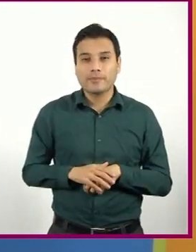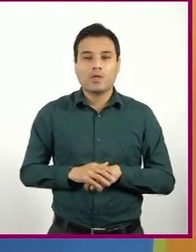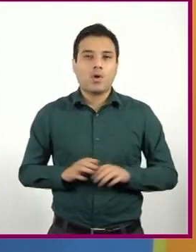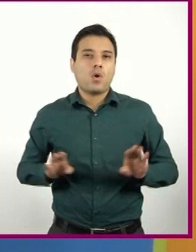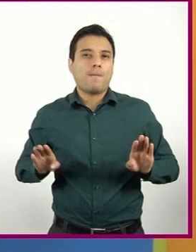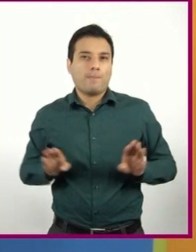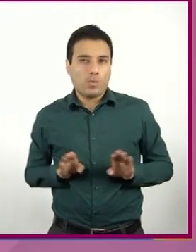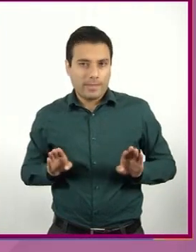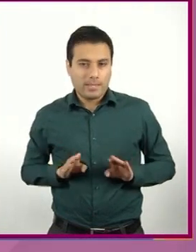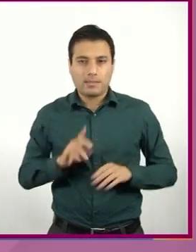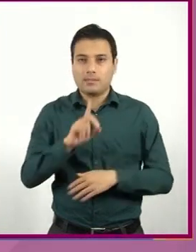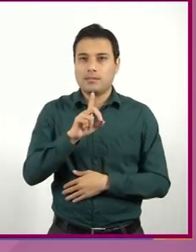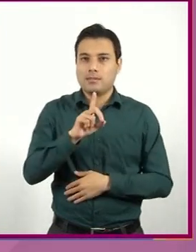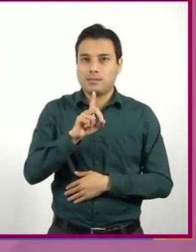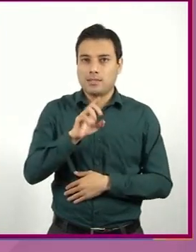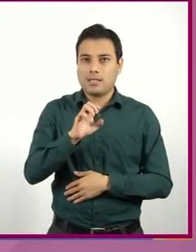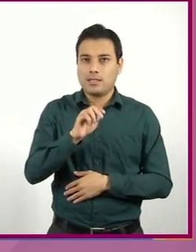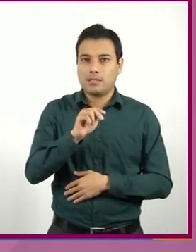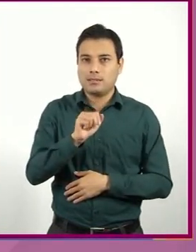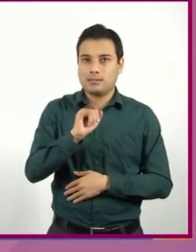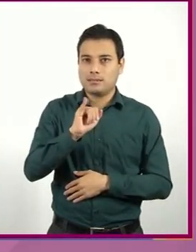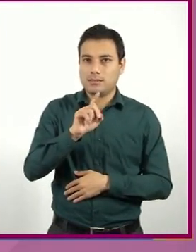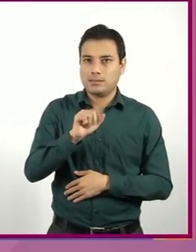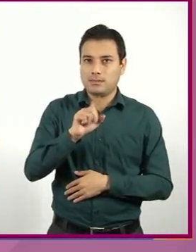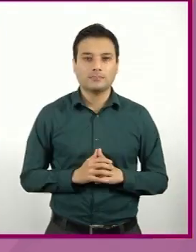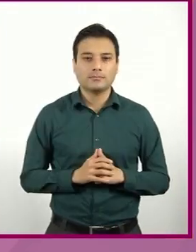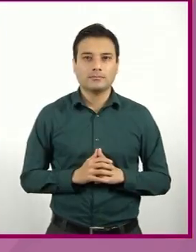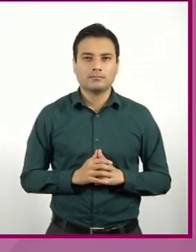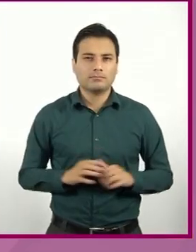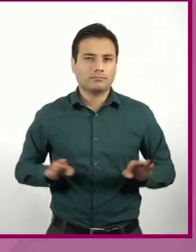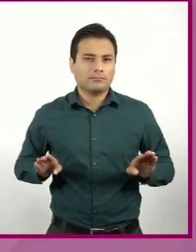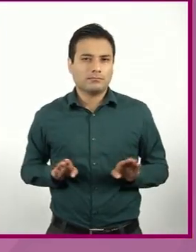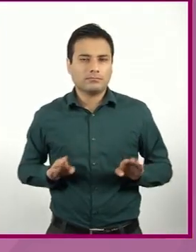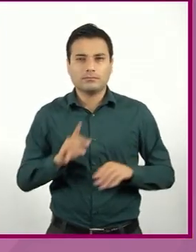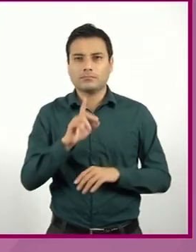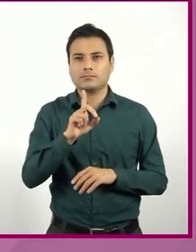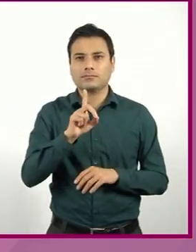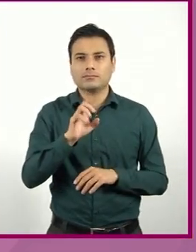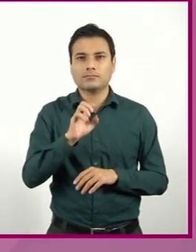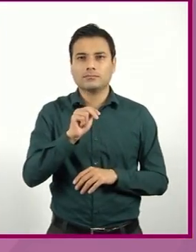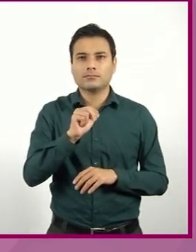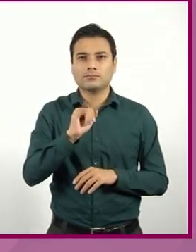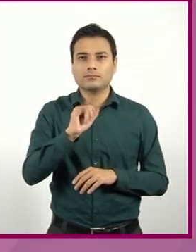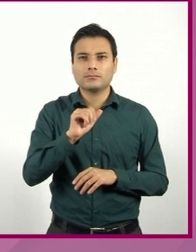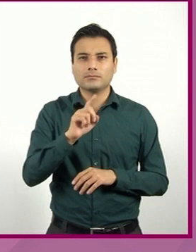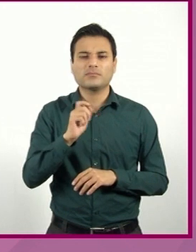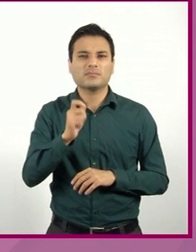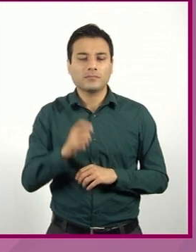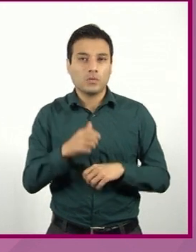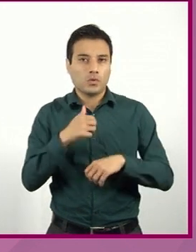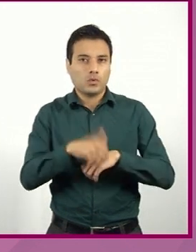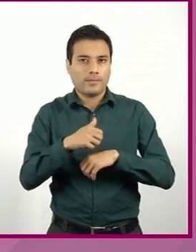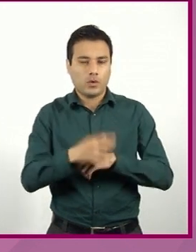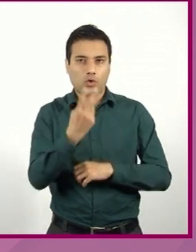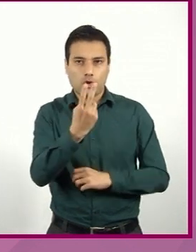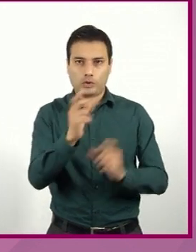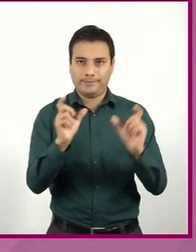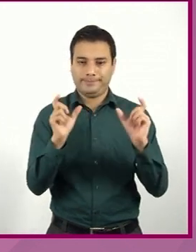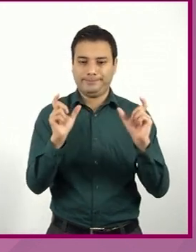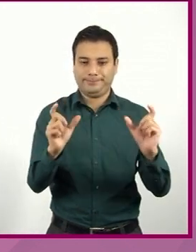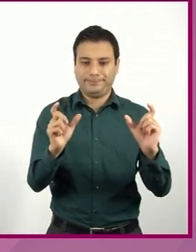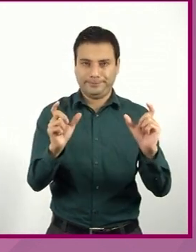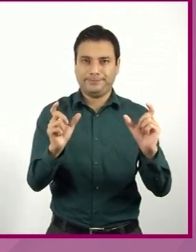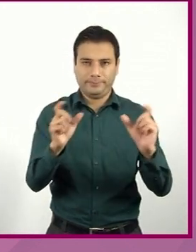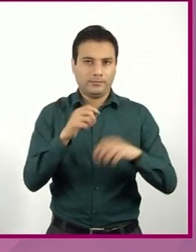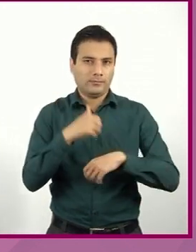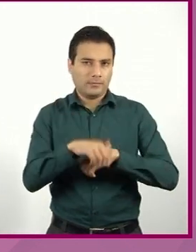de densidad. La propiedad de densidad indica que entre dos números, ya sea fraccionarios o